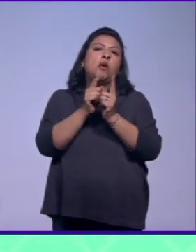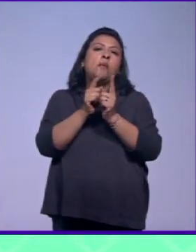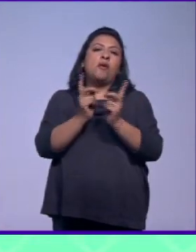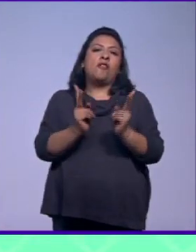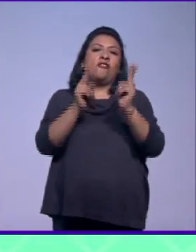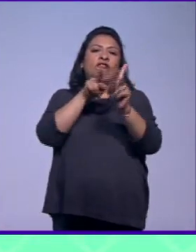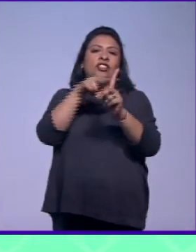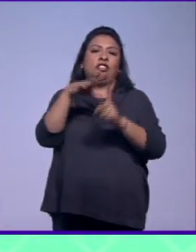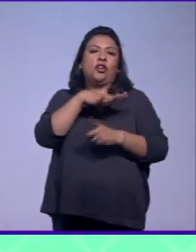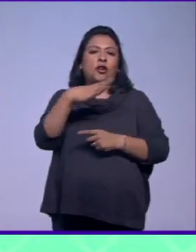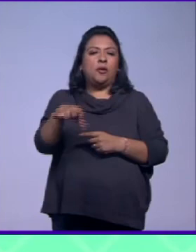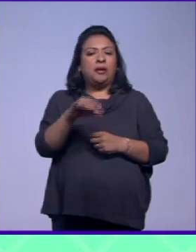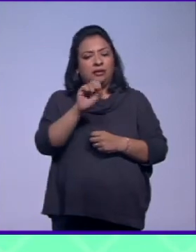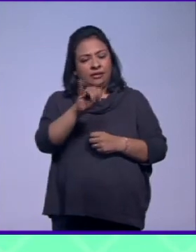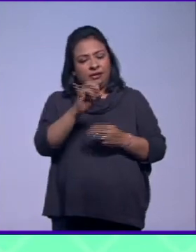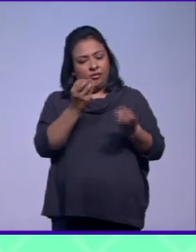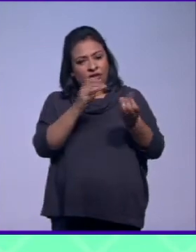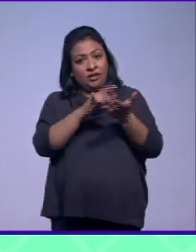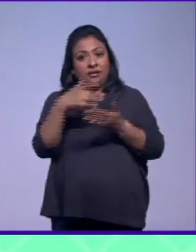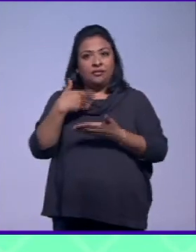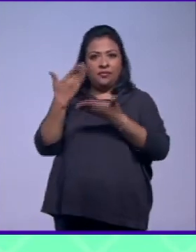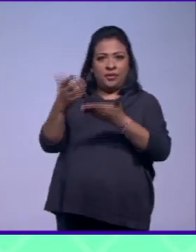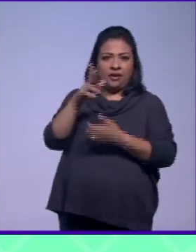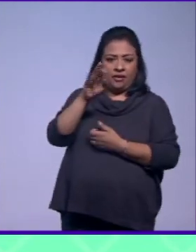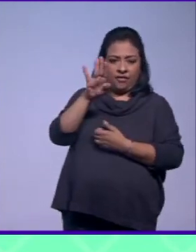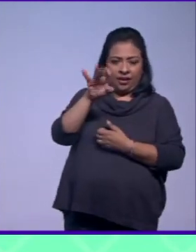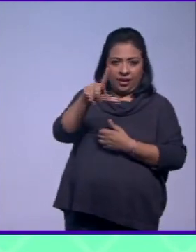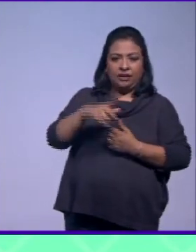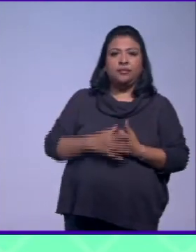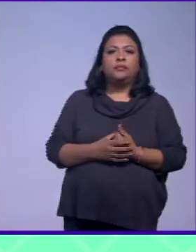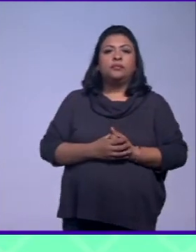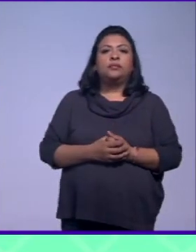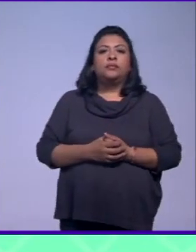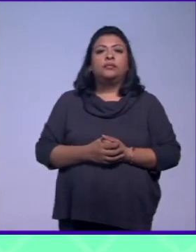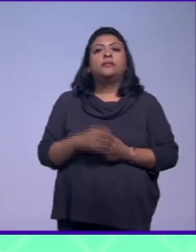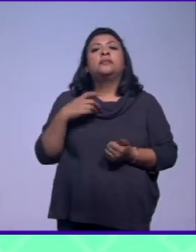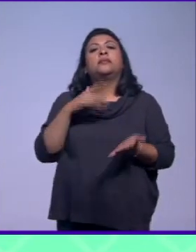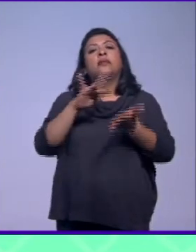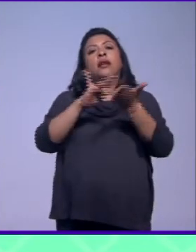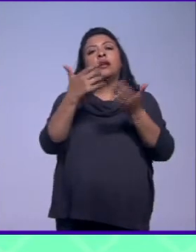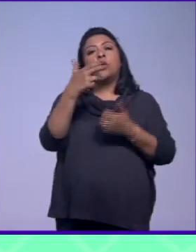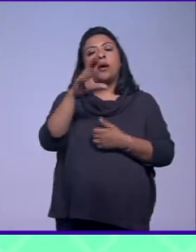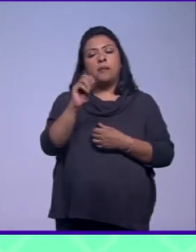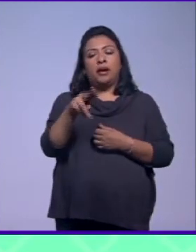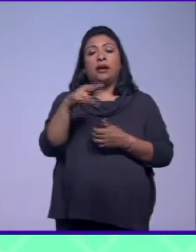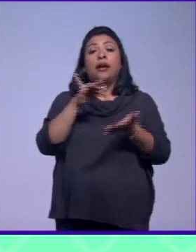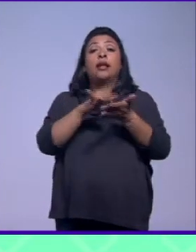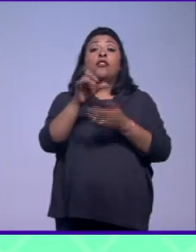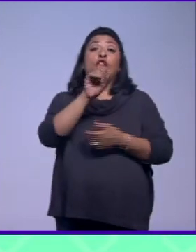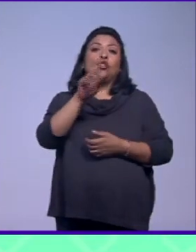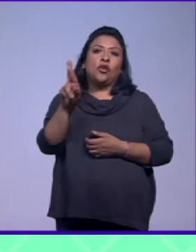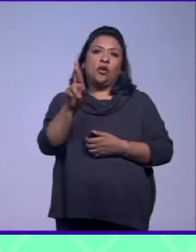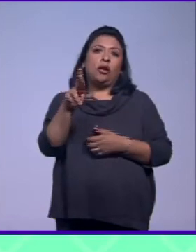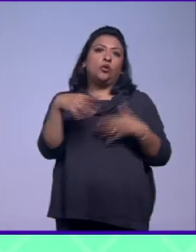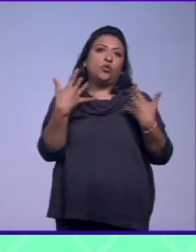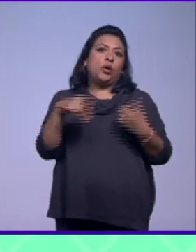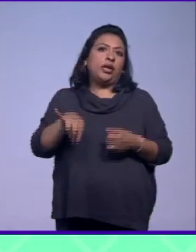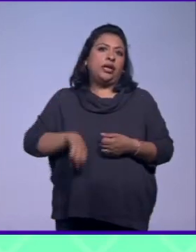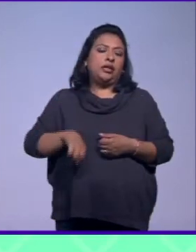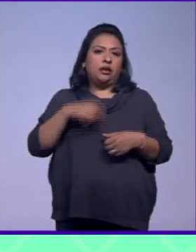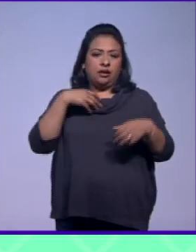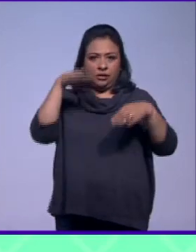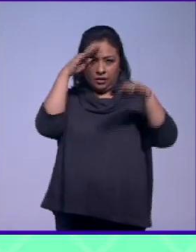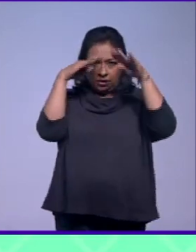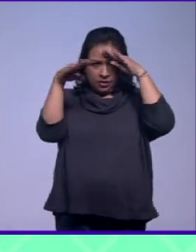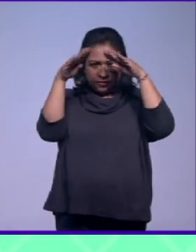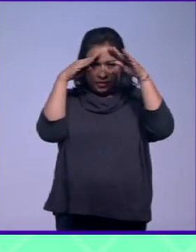claro que sí hay muchas gracias regresamos contigo rafael gracias huamán gracias doctora es interesante estas reflexiones